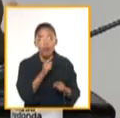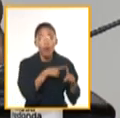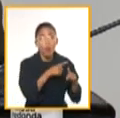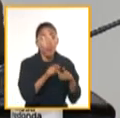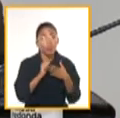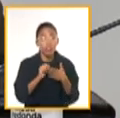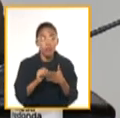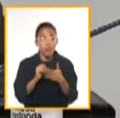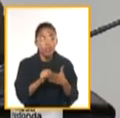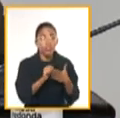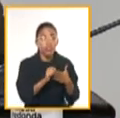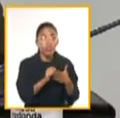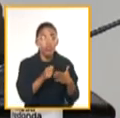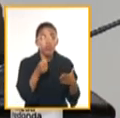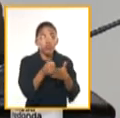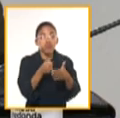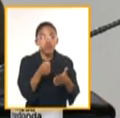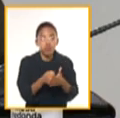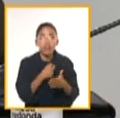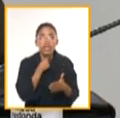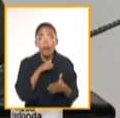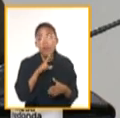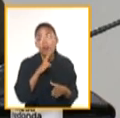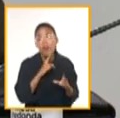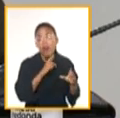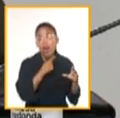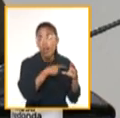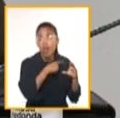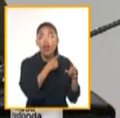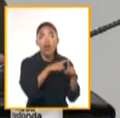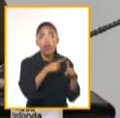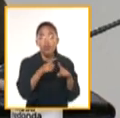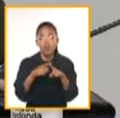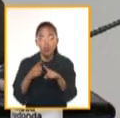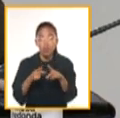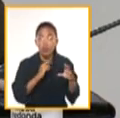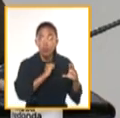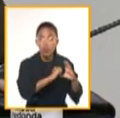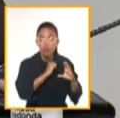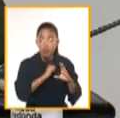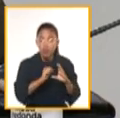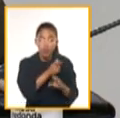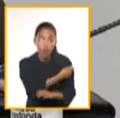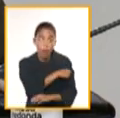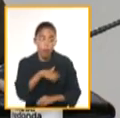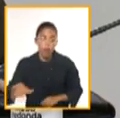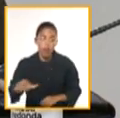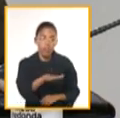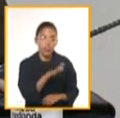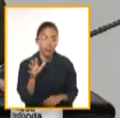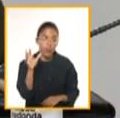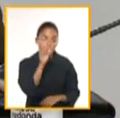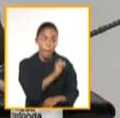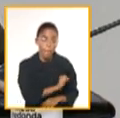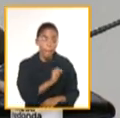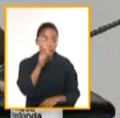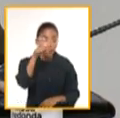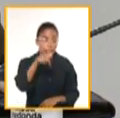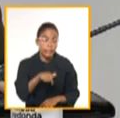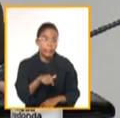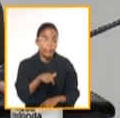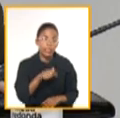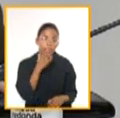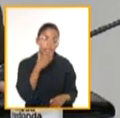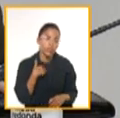servicios, entre ellos los servicios de agua a toda la población, y de cómo están en estos minutos esos servicios,